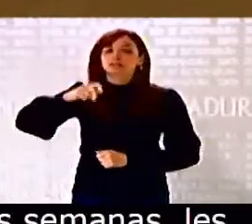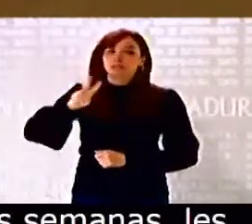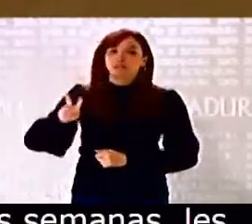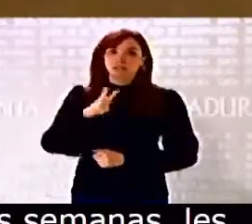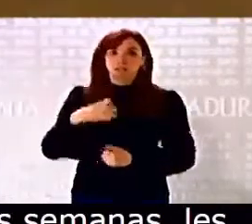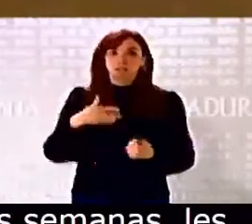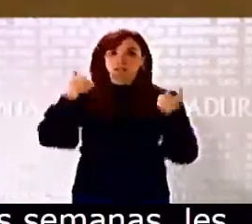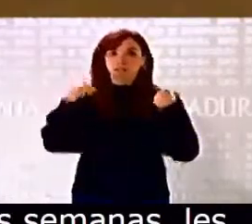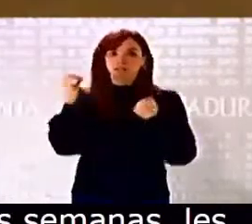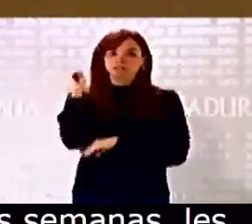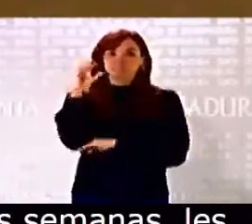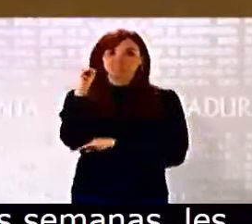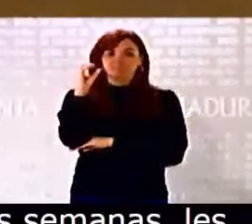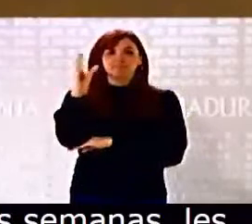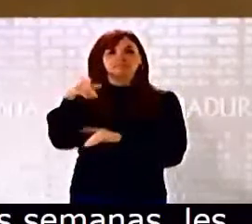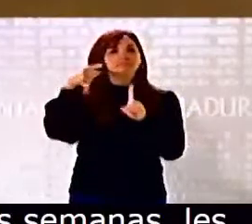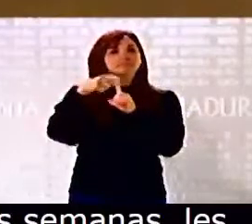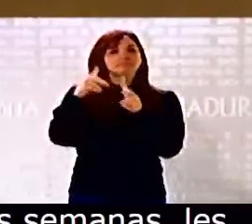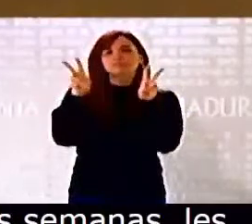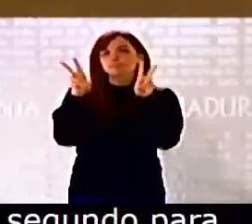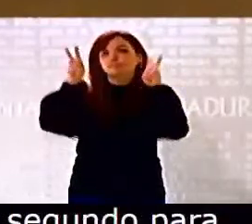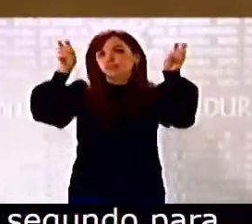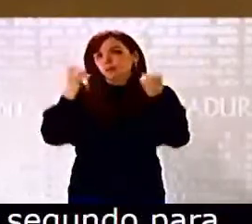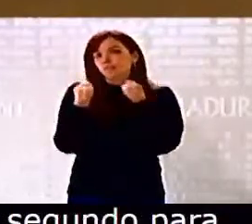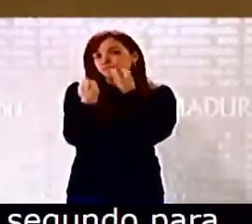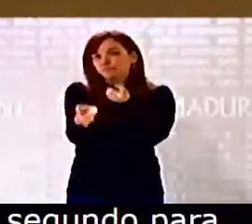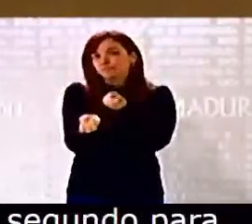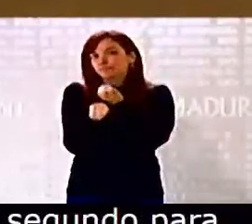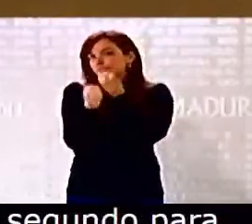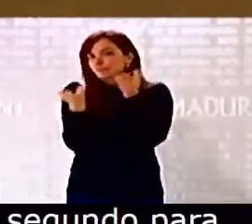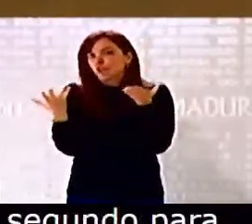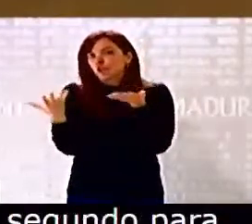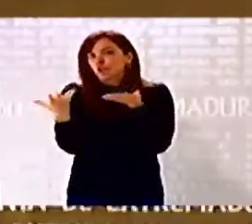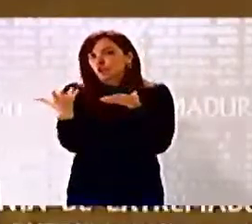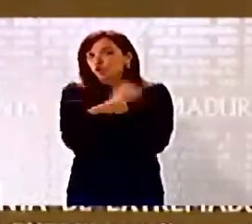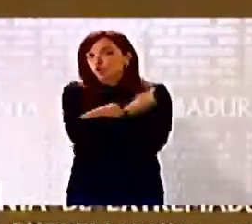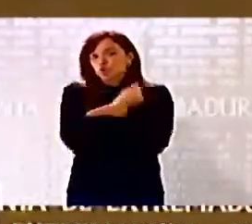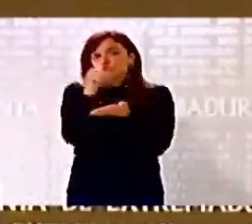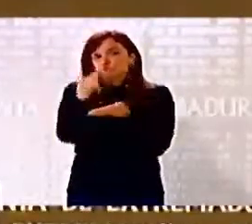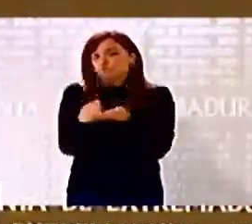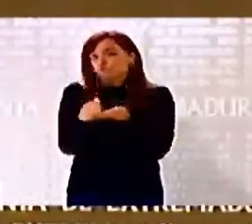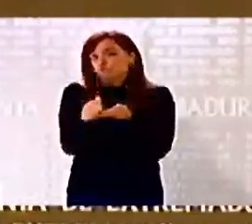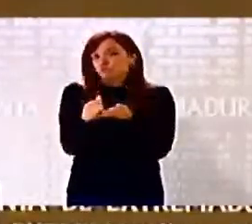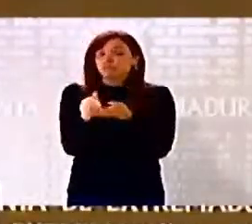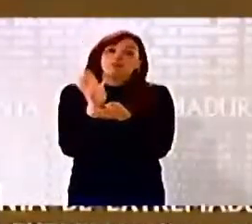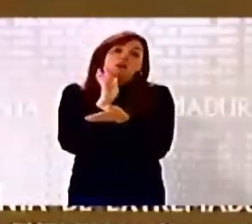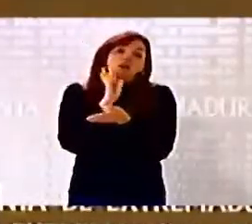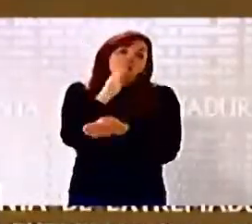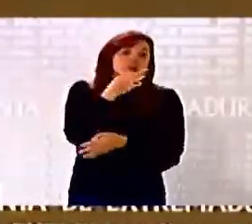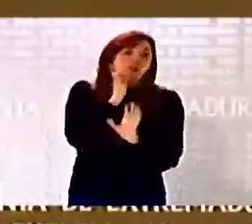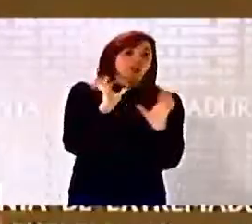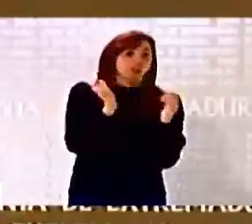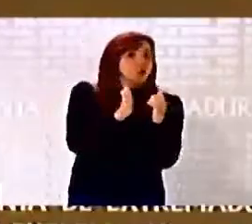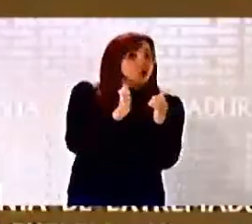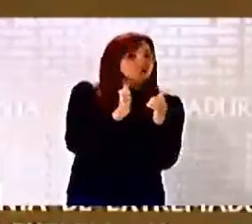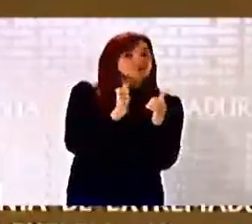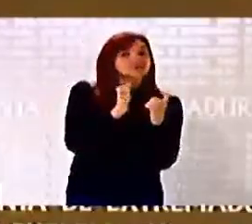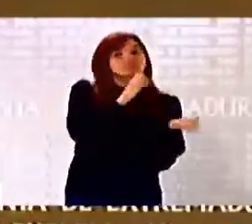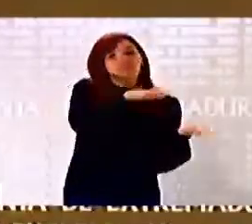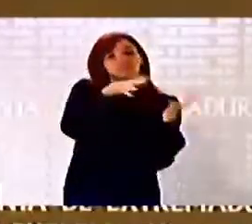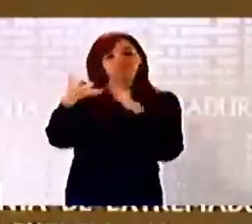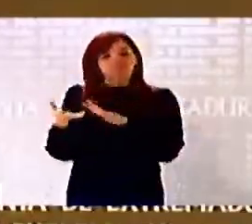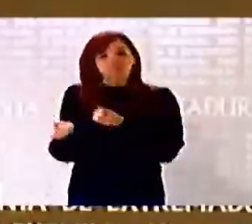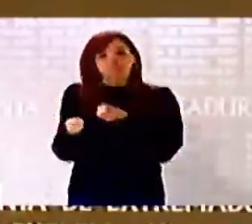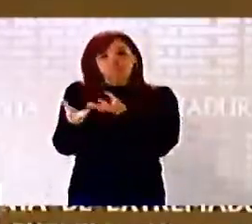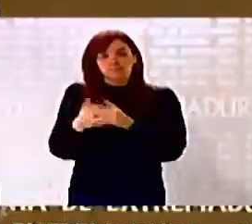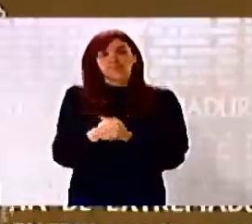informarles de todo lo que va a ser tratado en este Consejo Interterritorial de cara a ese puente de San José,